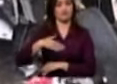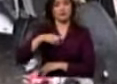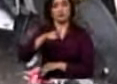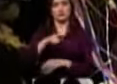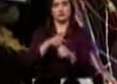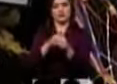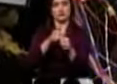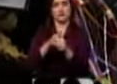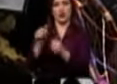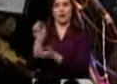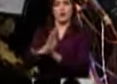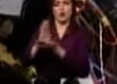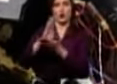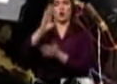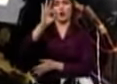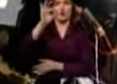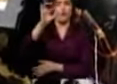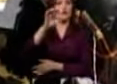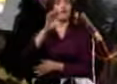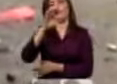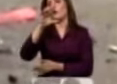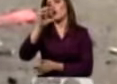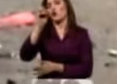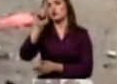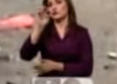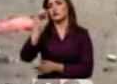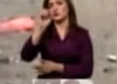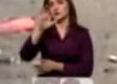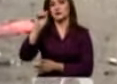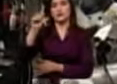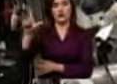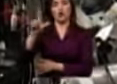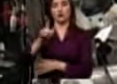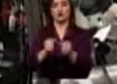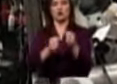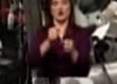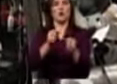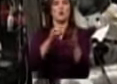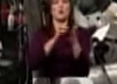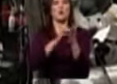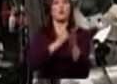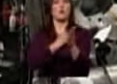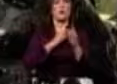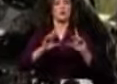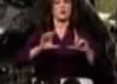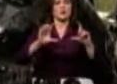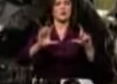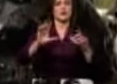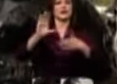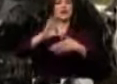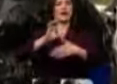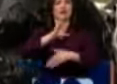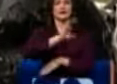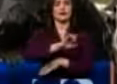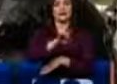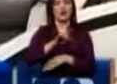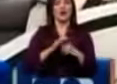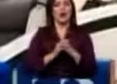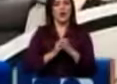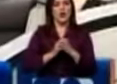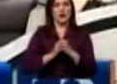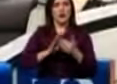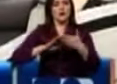Totalmente destruida quedó la parte delantera de un vehículo de la Comunidad de Estados Latinoamericanos y Caribeños, CELAC. El dramático accidente